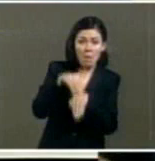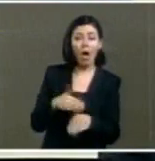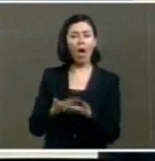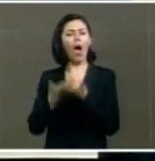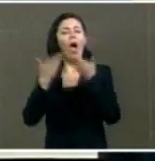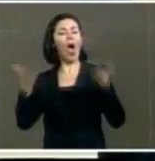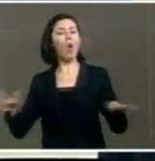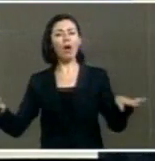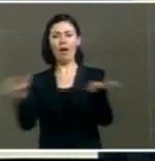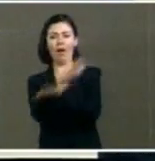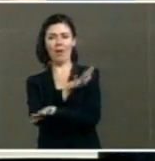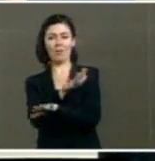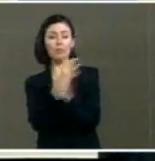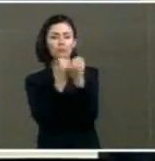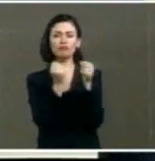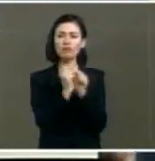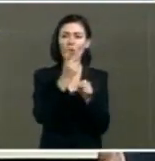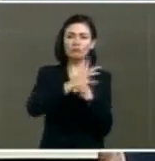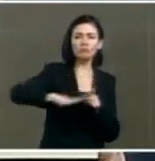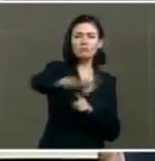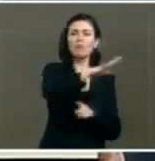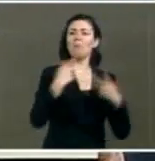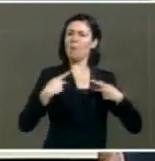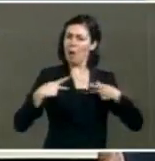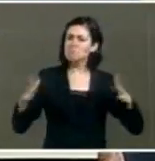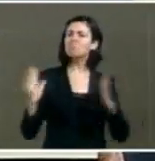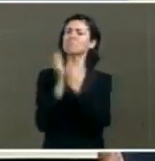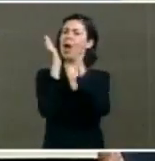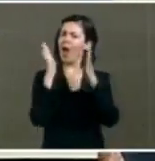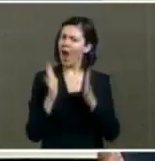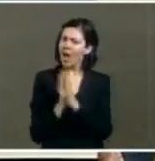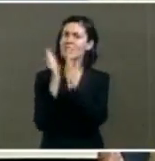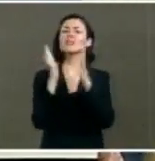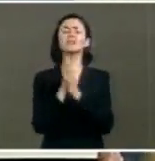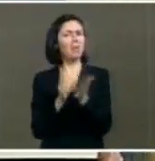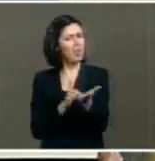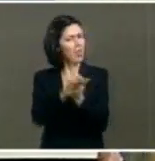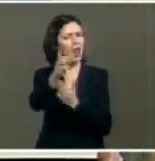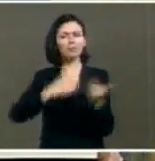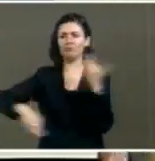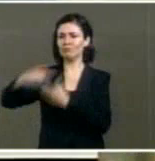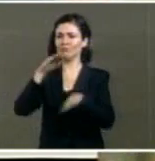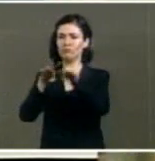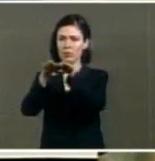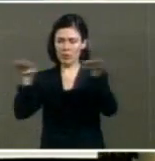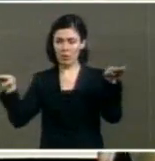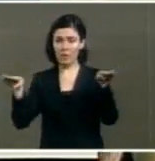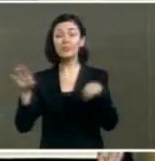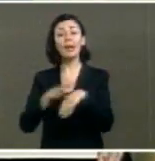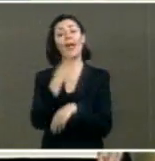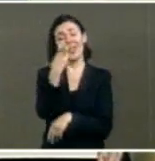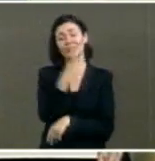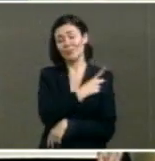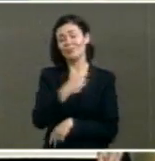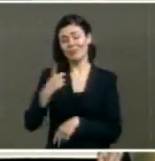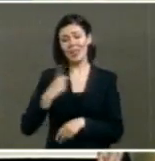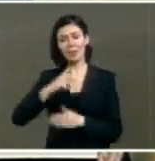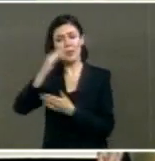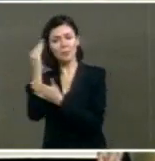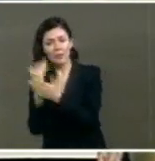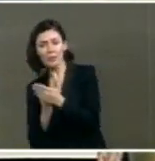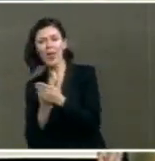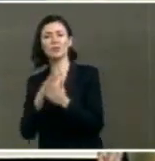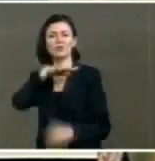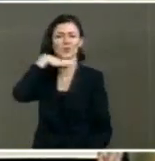democrática. Tenemos que vencer los resabios de opacidad que siguen prevaleciendo en el país y que permiten una corrupción